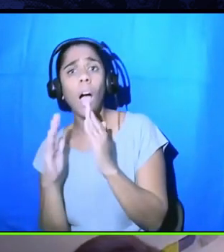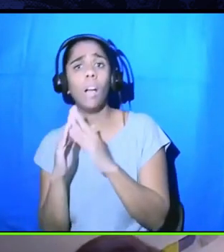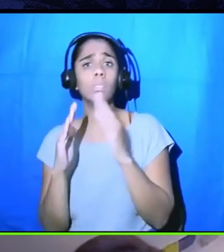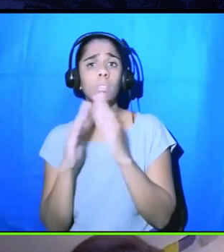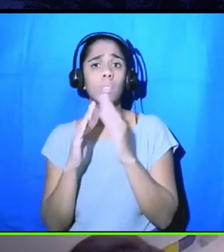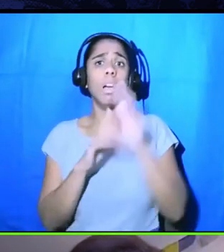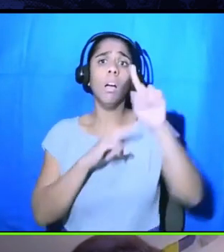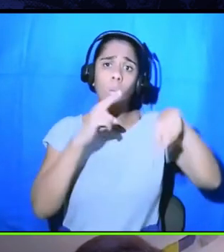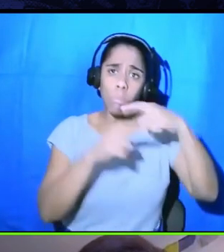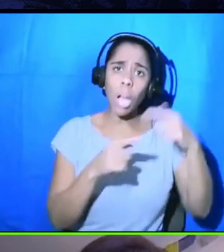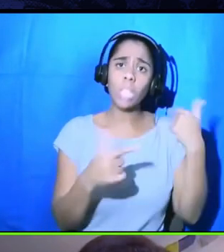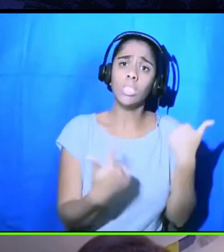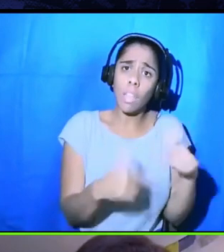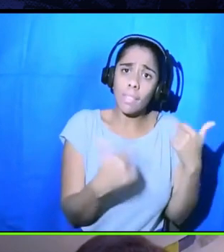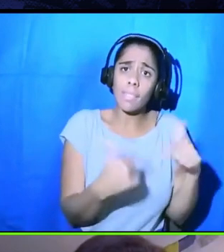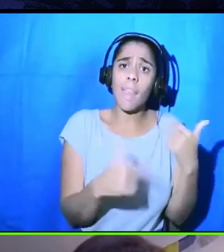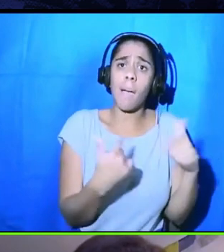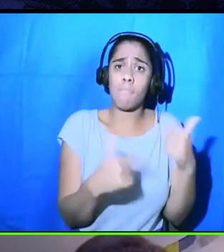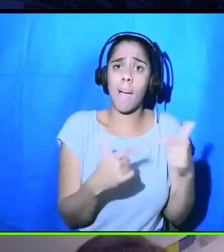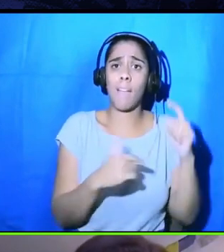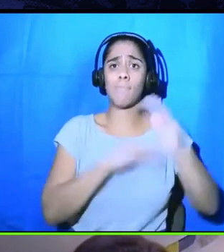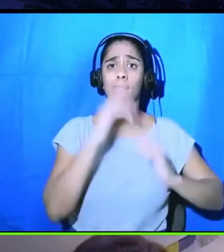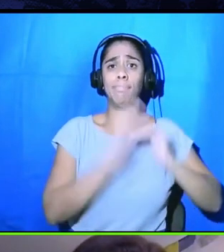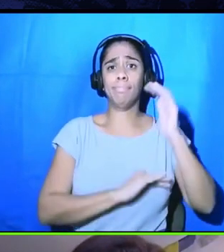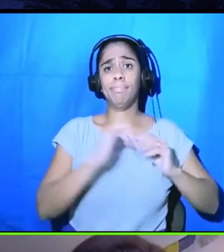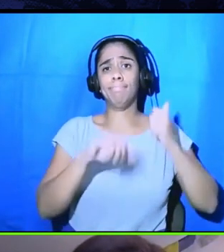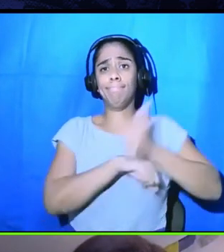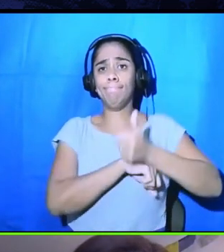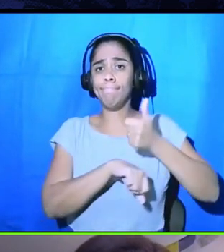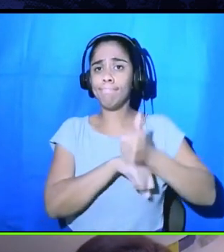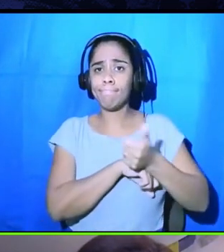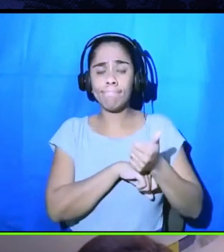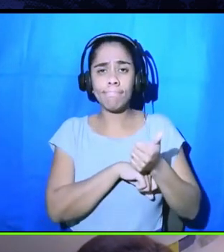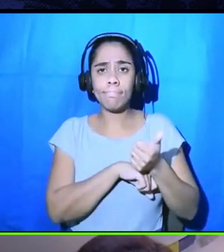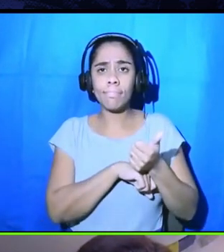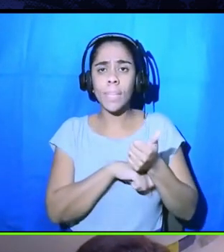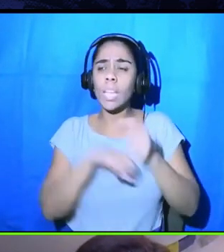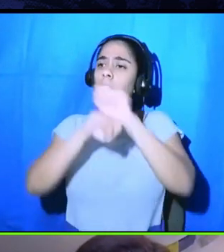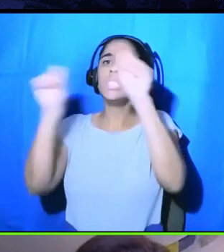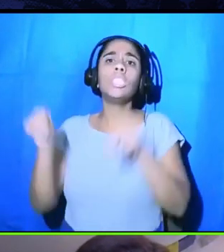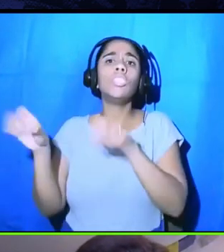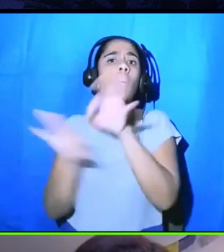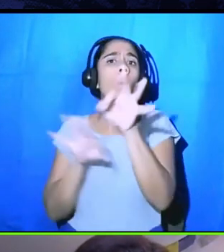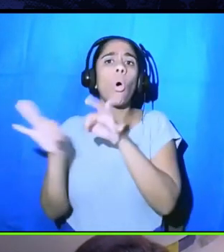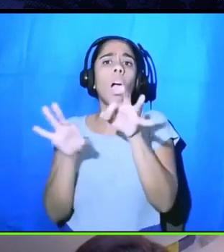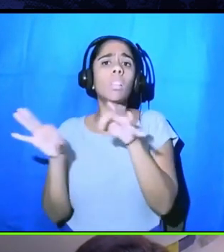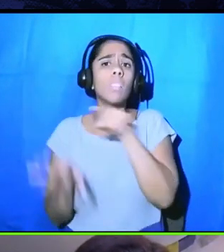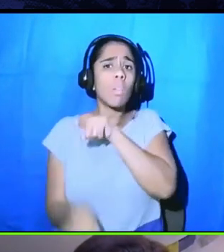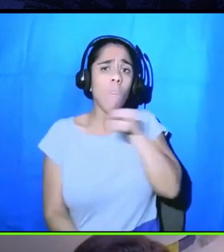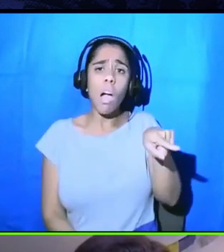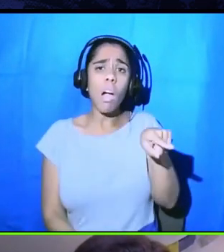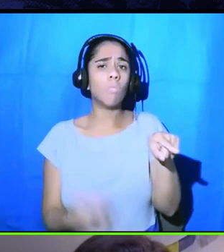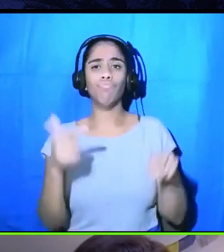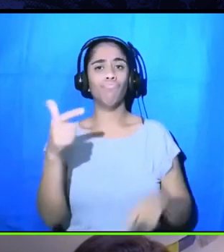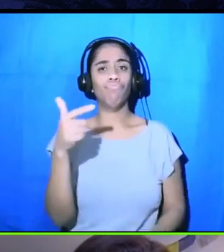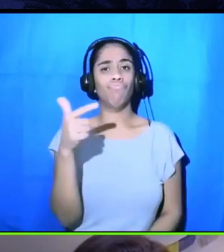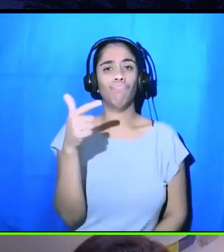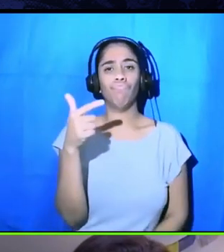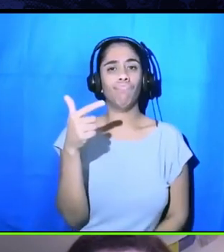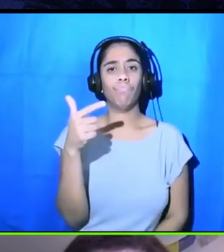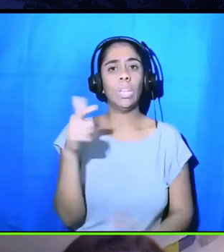e te enfrentas com com o poder do status quo de de lo